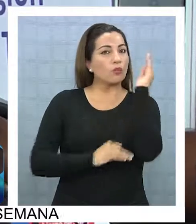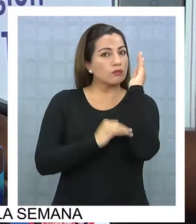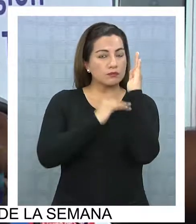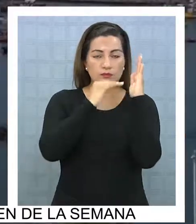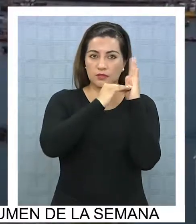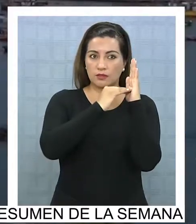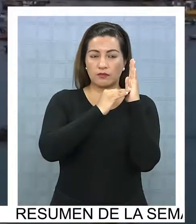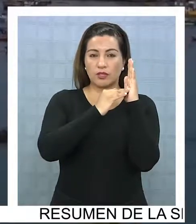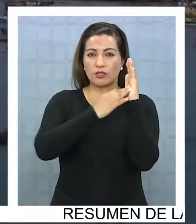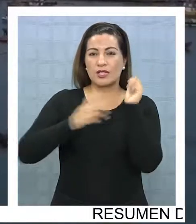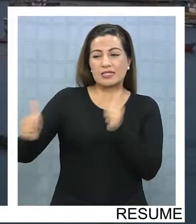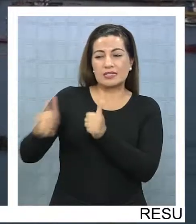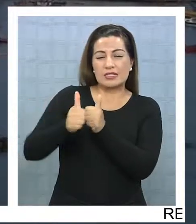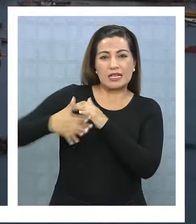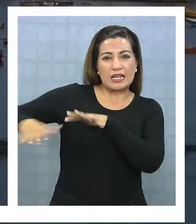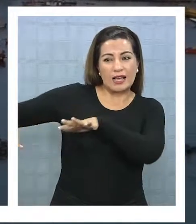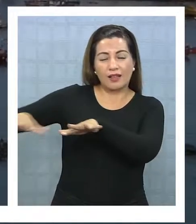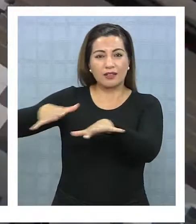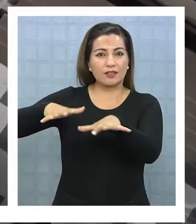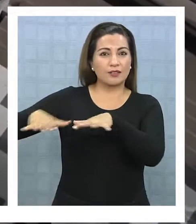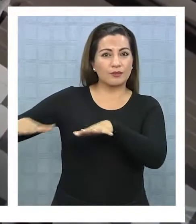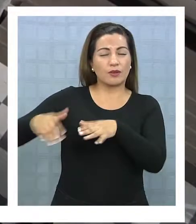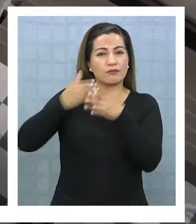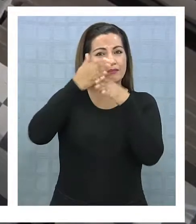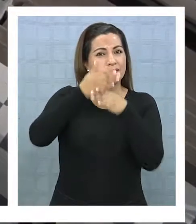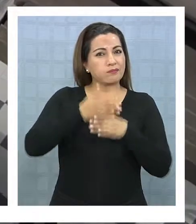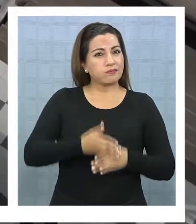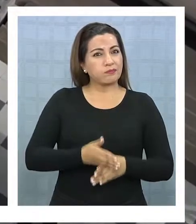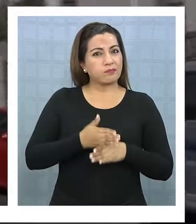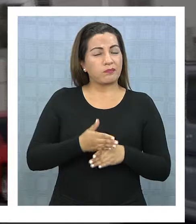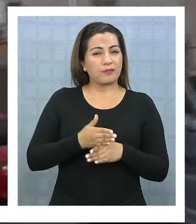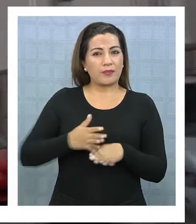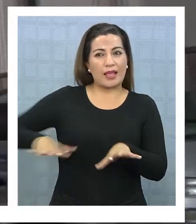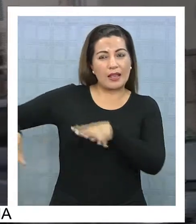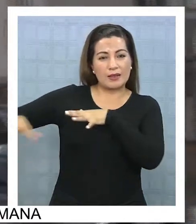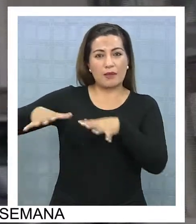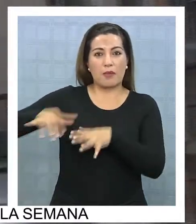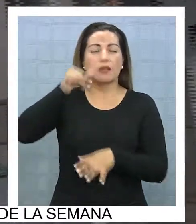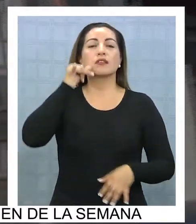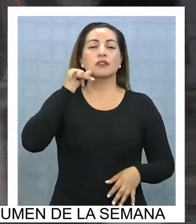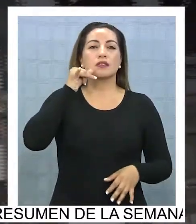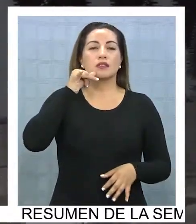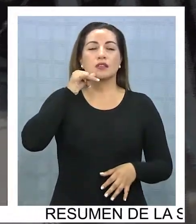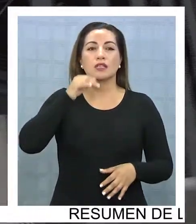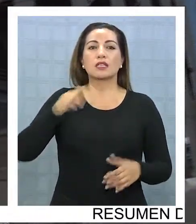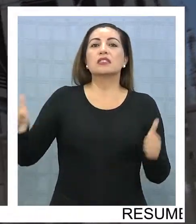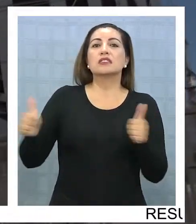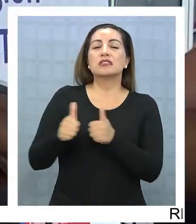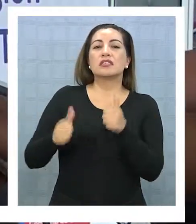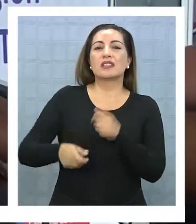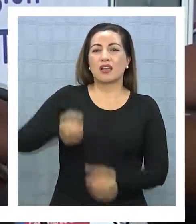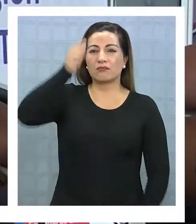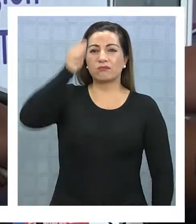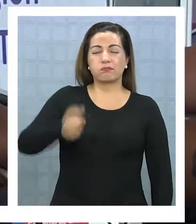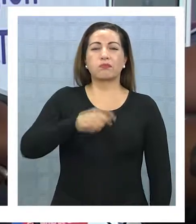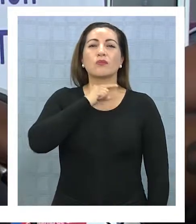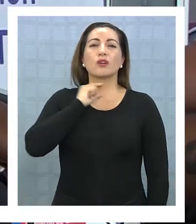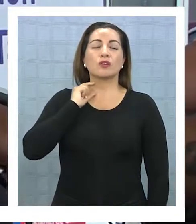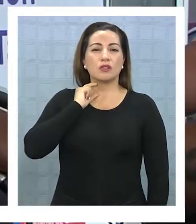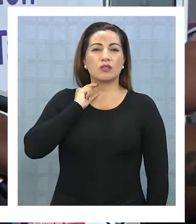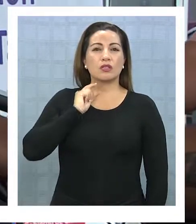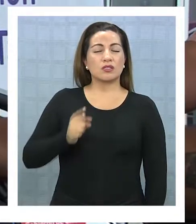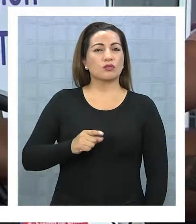Claudia Silva, quien resaltó el aporte a la infraestructura pública de la región. Una de las cosas que más nos interesa en el edificio es la eficiencia energética que se ha logrado